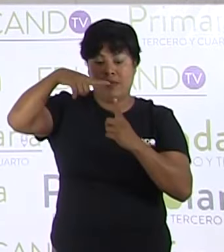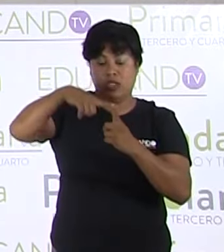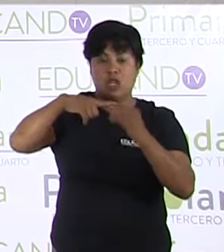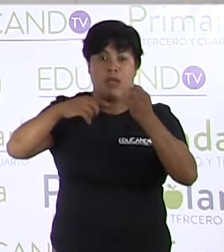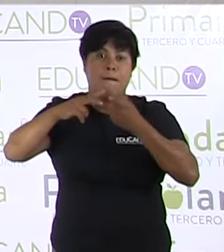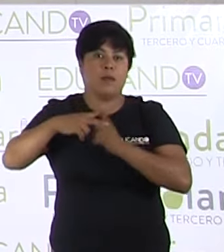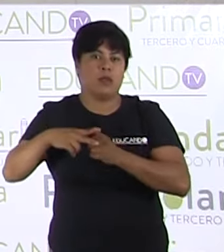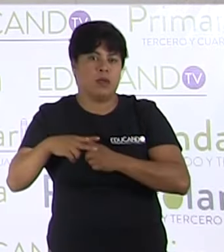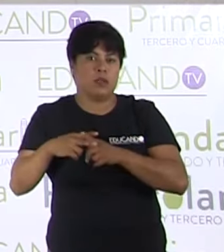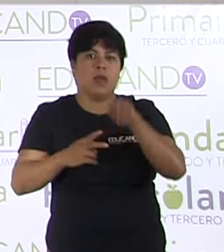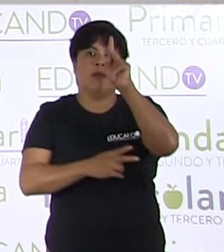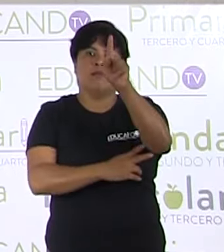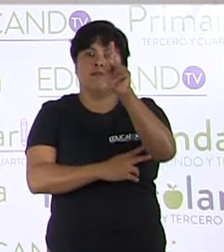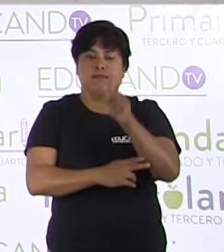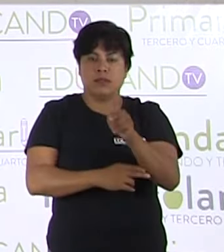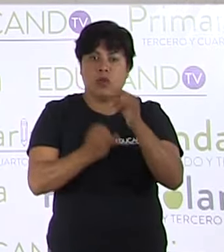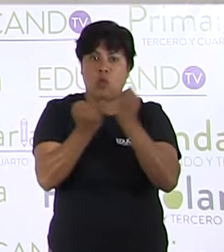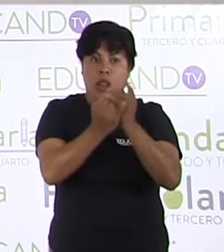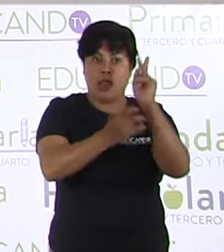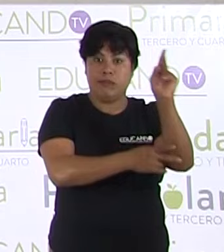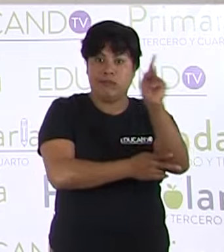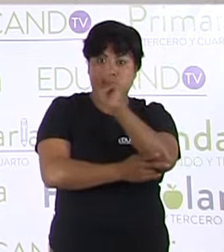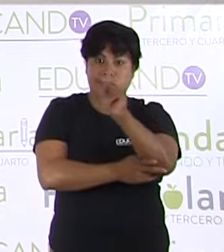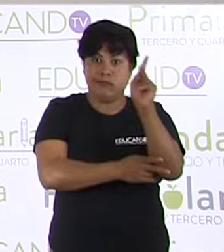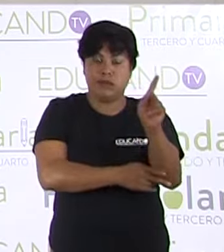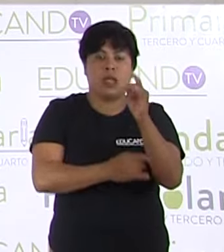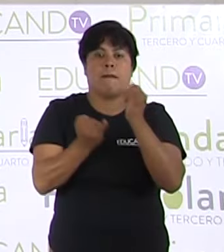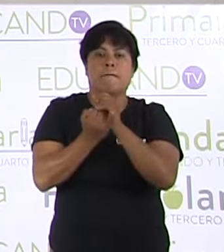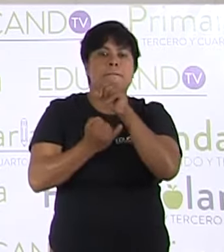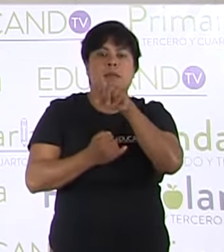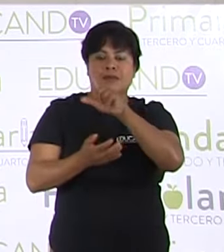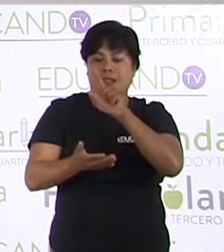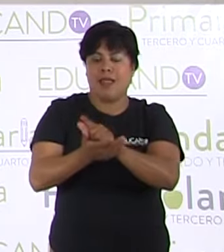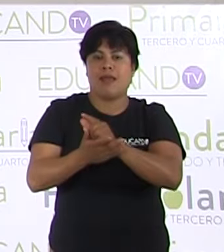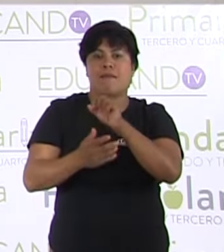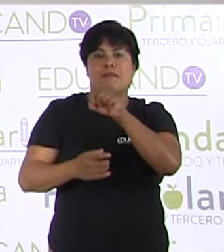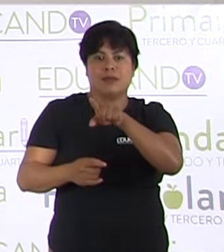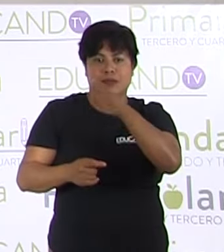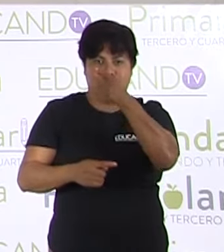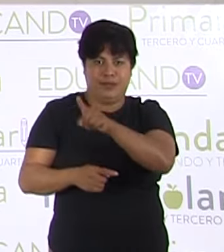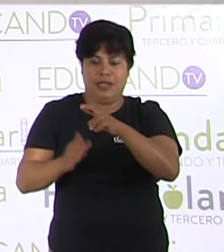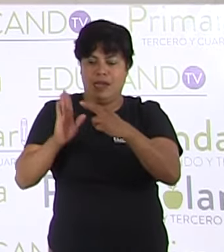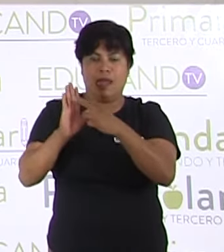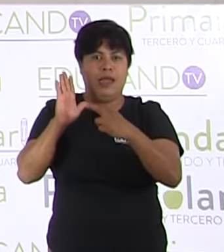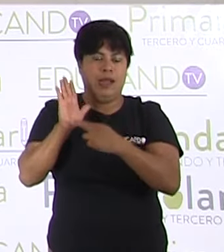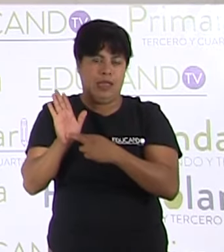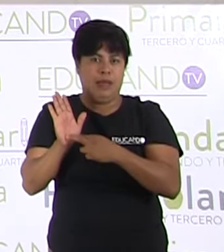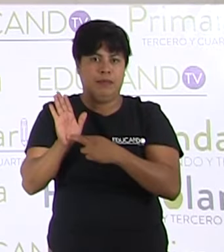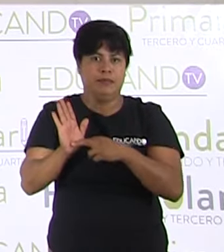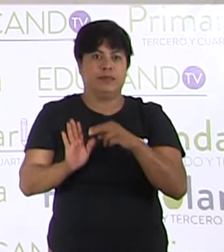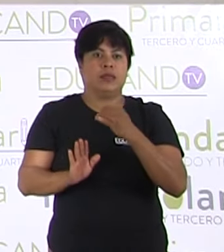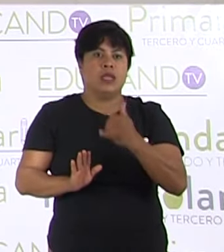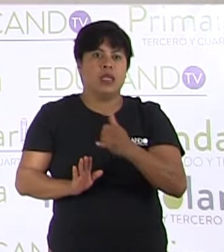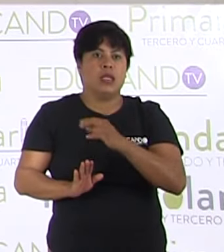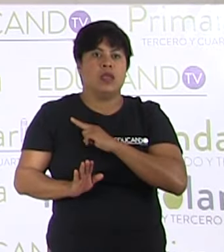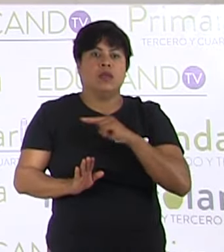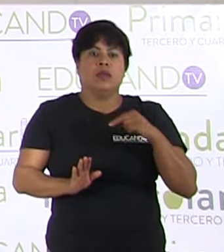multiplicación los signos eh tienen la misma ley y la misma regla y vamos a